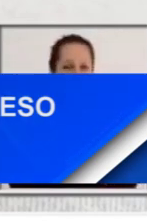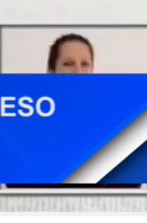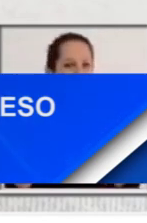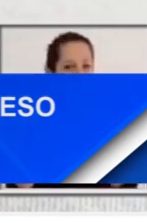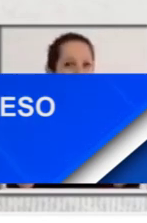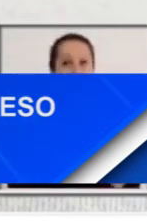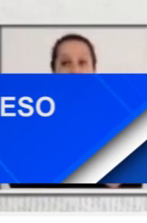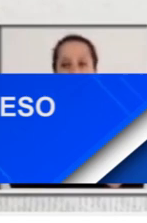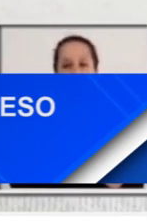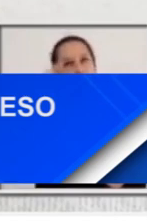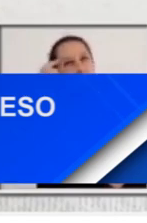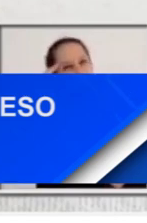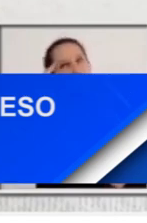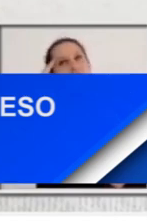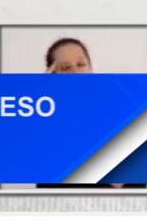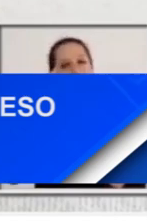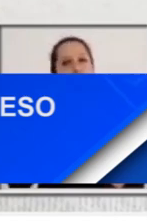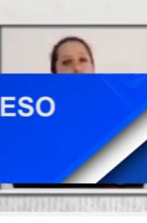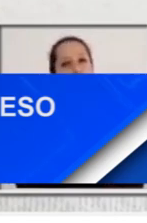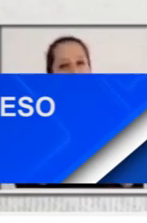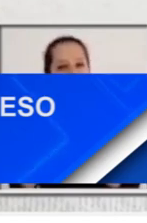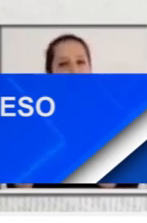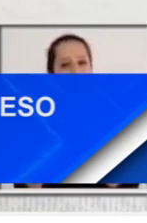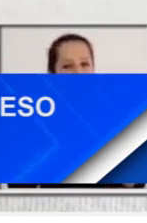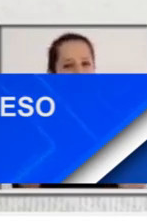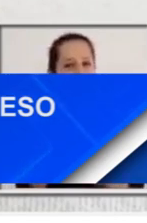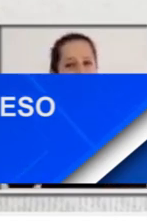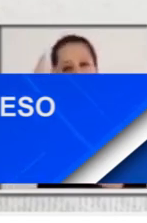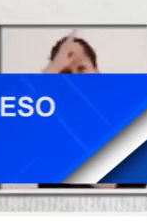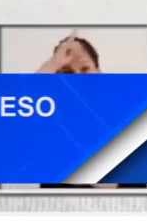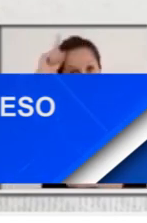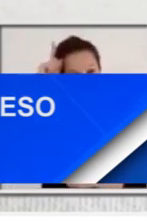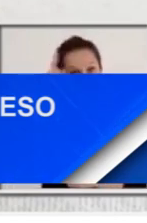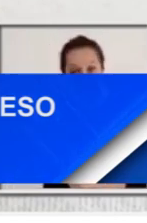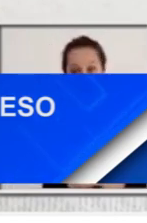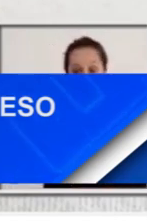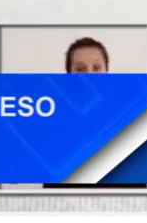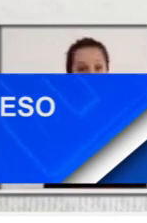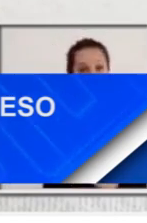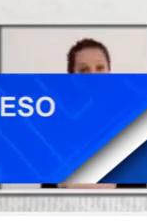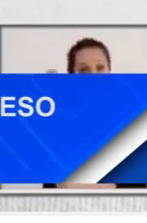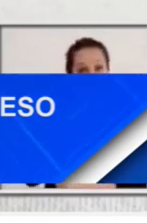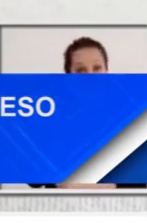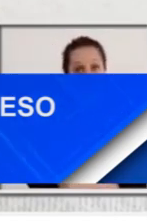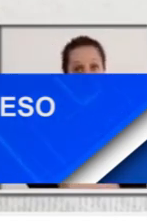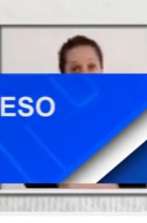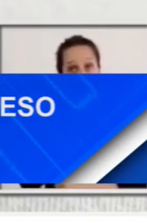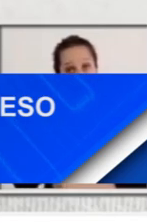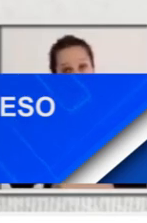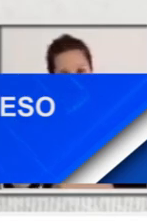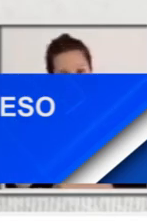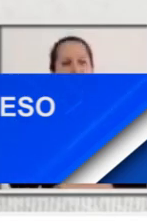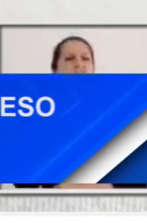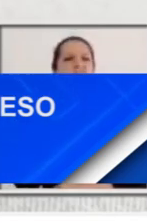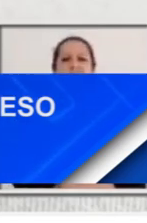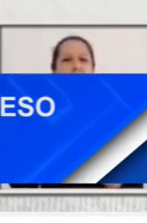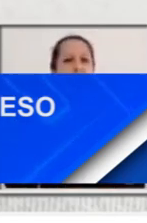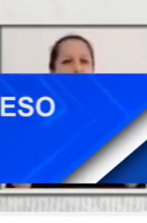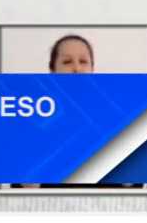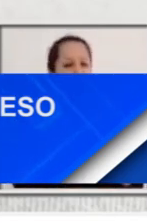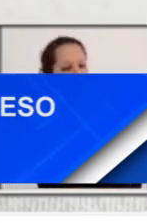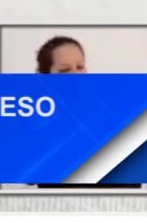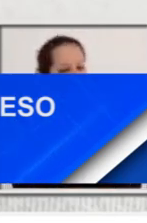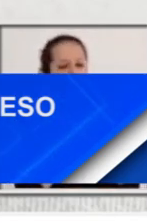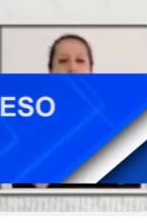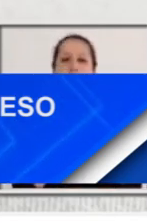del plan de acción internacional de Madrid sobre el envejecimiento en el año 2002 te propone actuar en distintos ámbitos de las